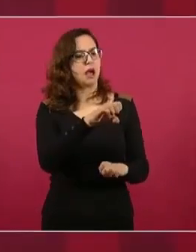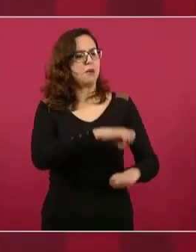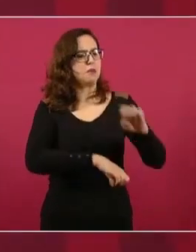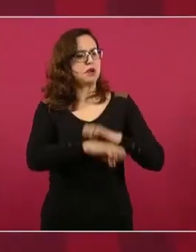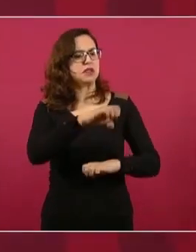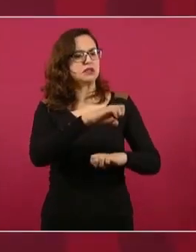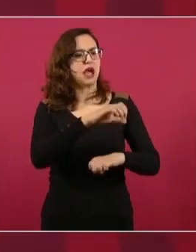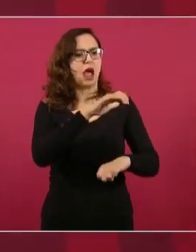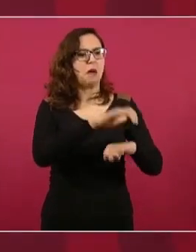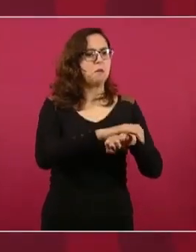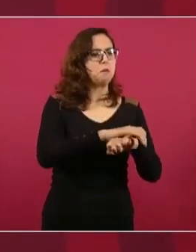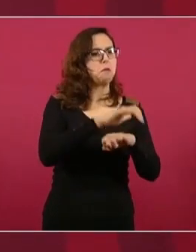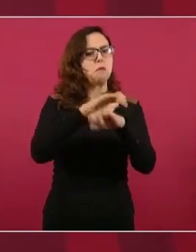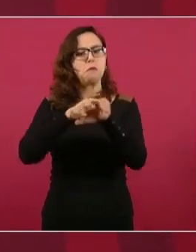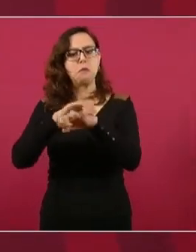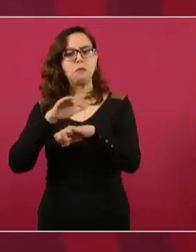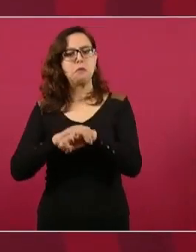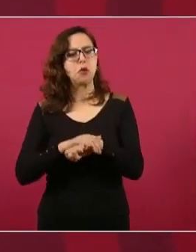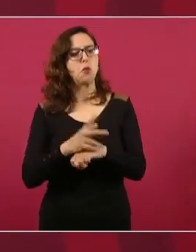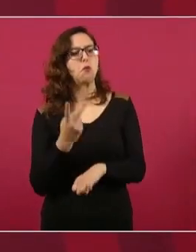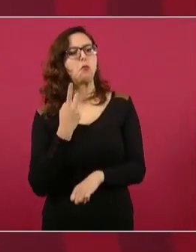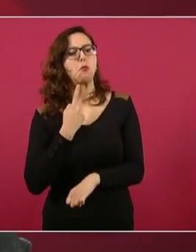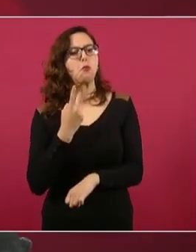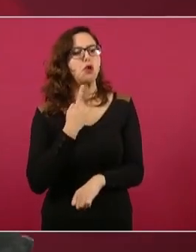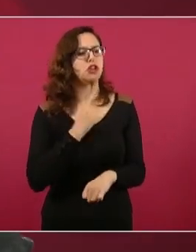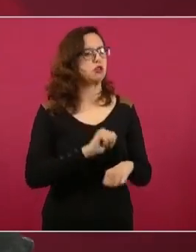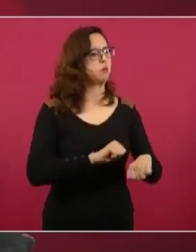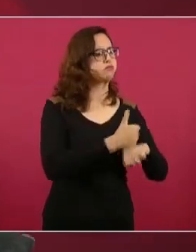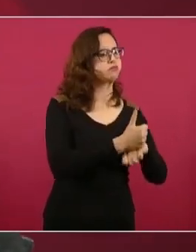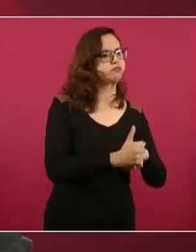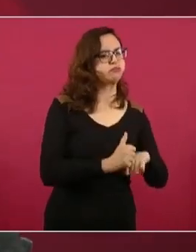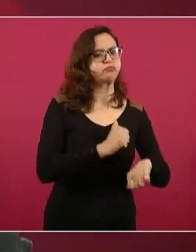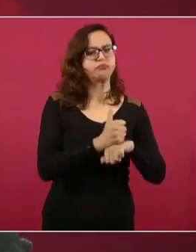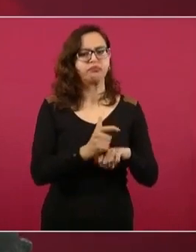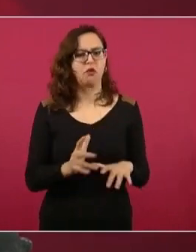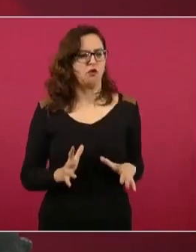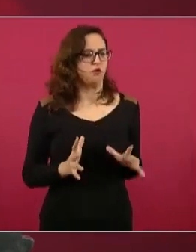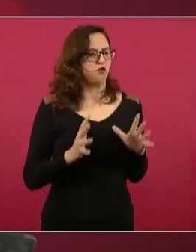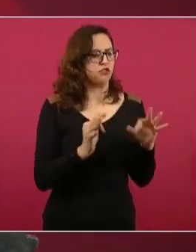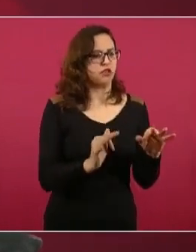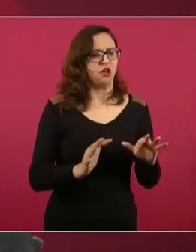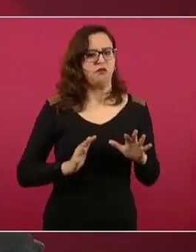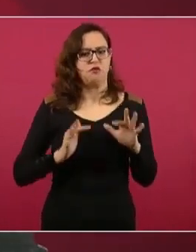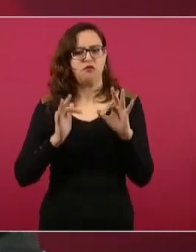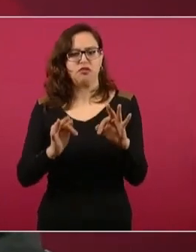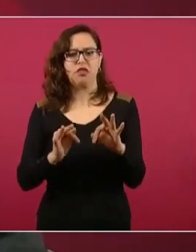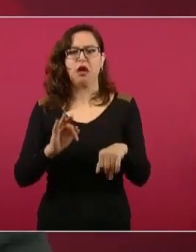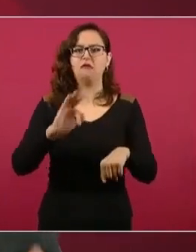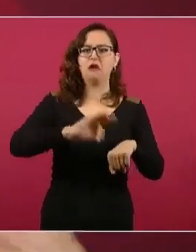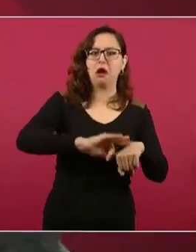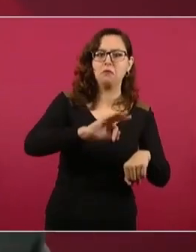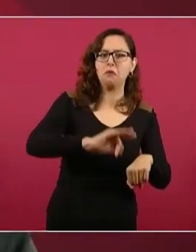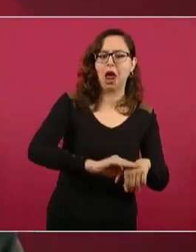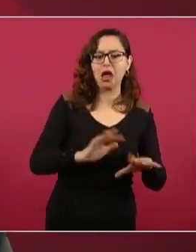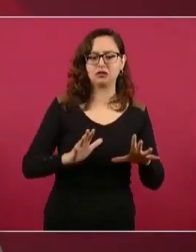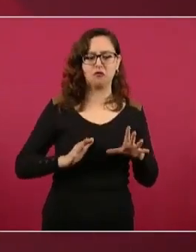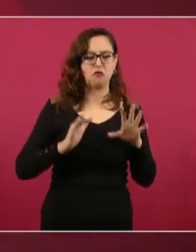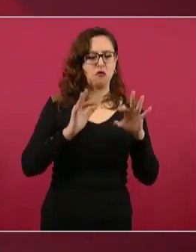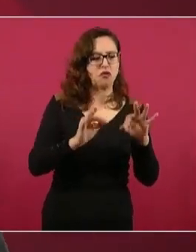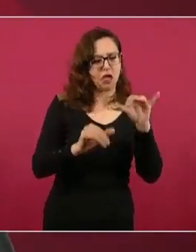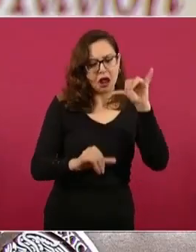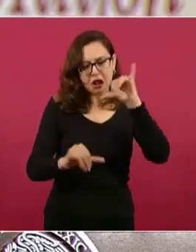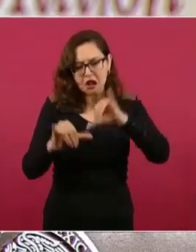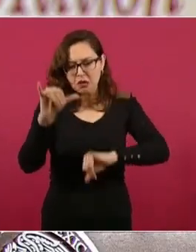entre amigos de funcionarios, de políticos de alto nivel de influencia, que fueron creando corporaciones